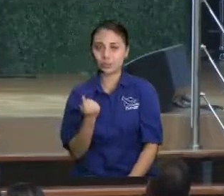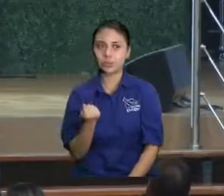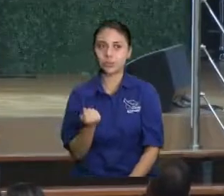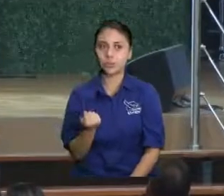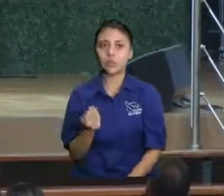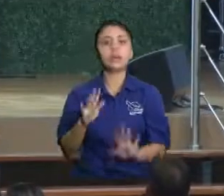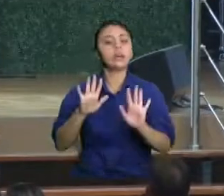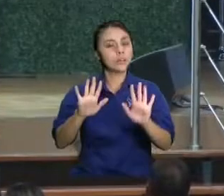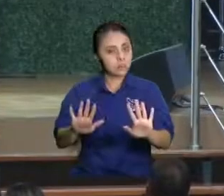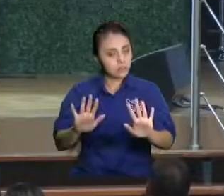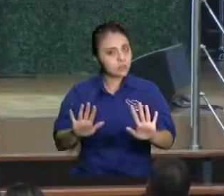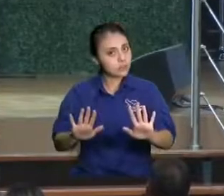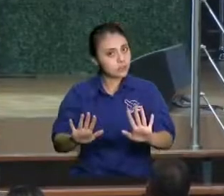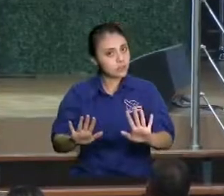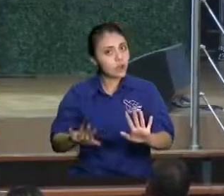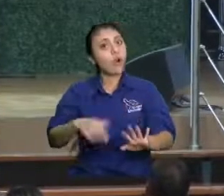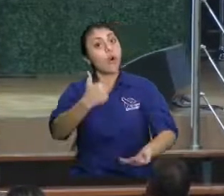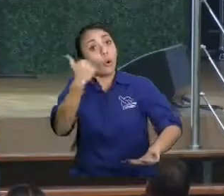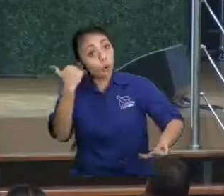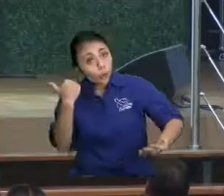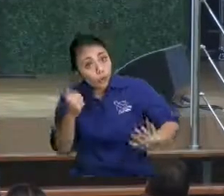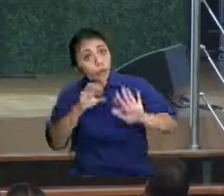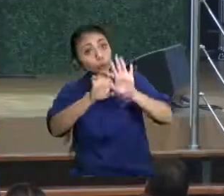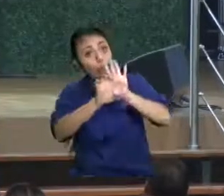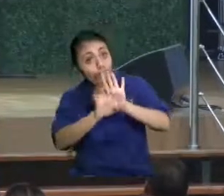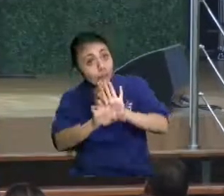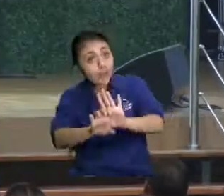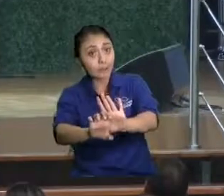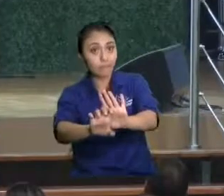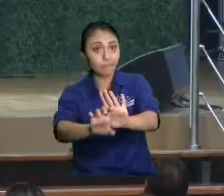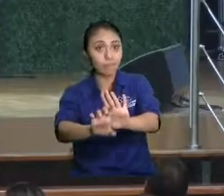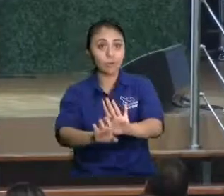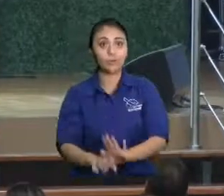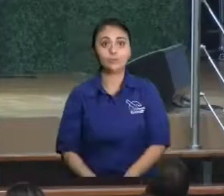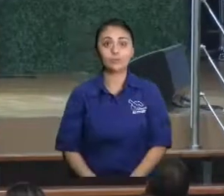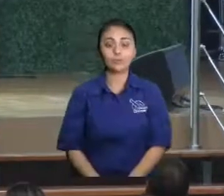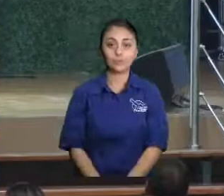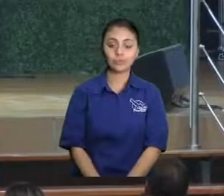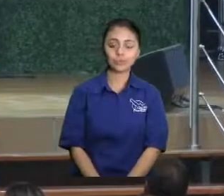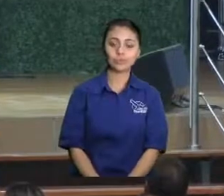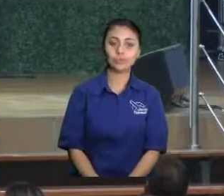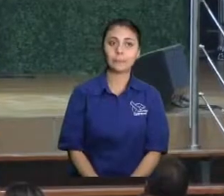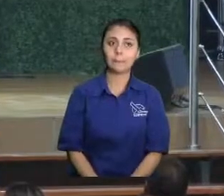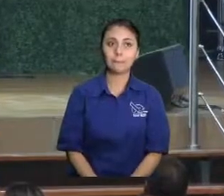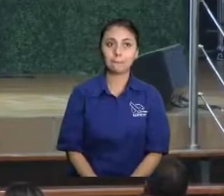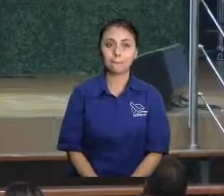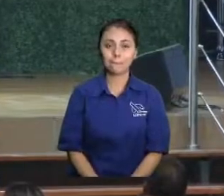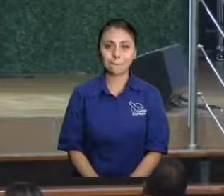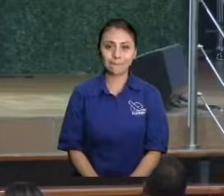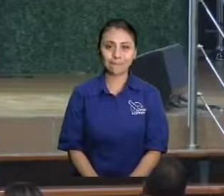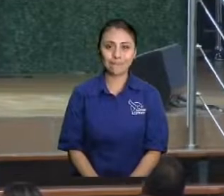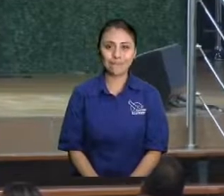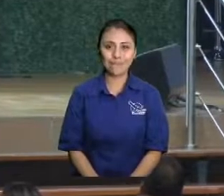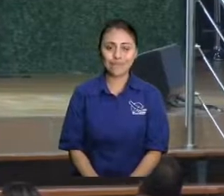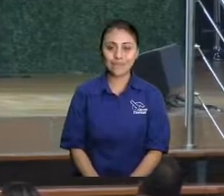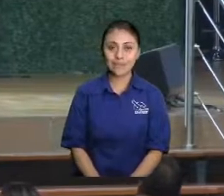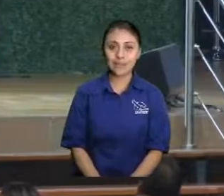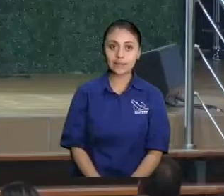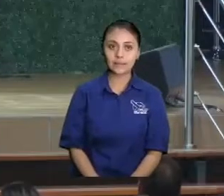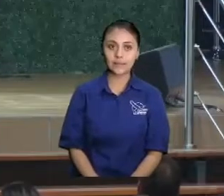Si sigo metiendo la daga ahí, puedo pasar lastimando a más de alguno. Mejor dejémoslo ahí, hermano.